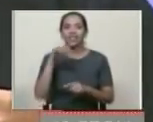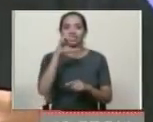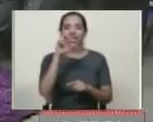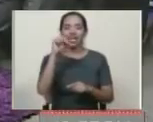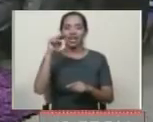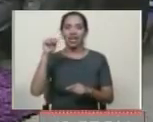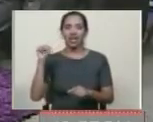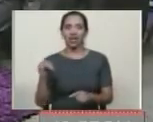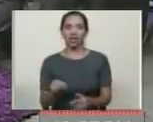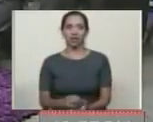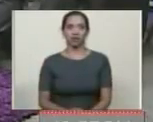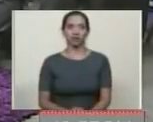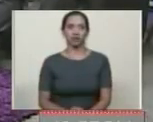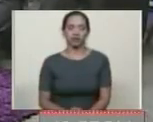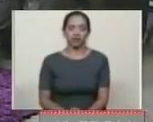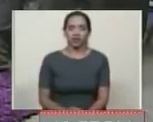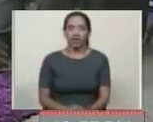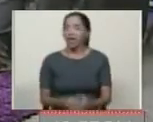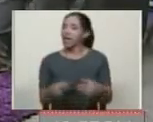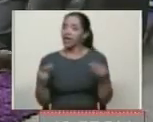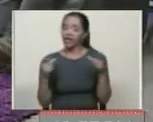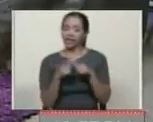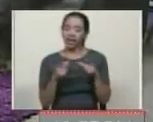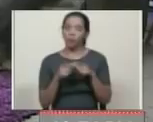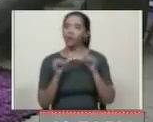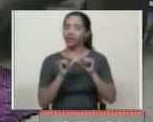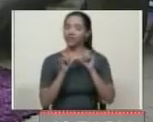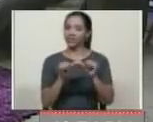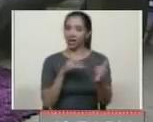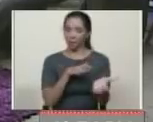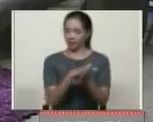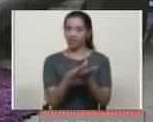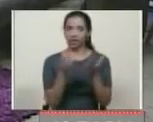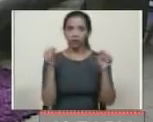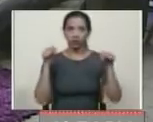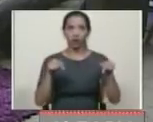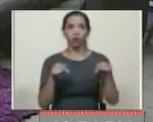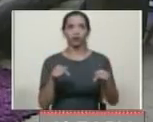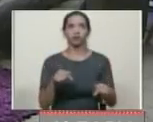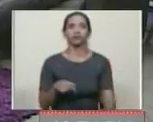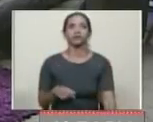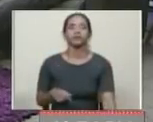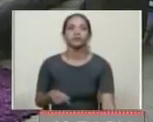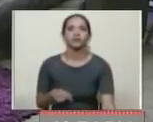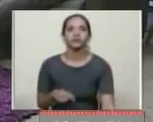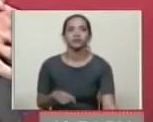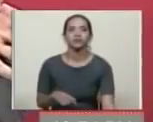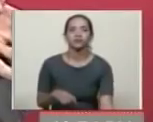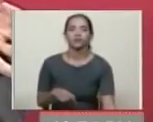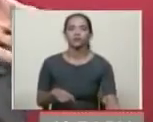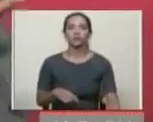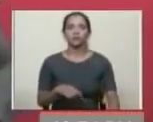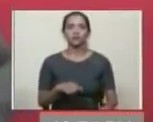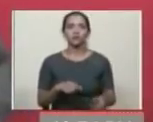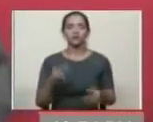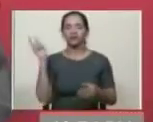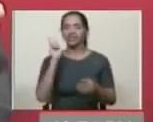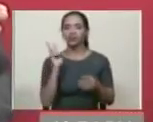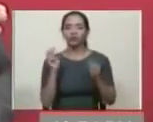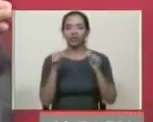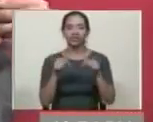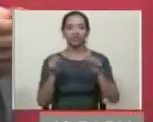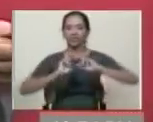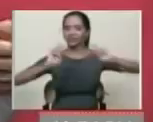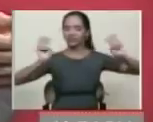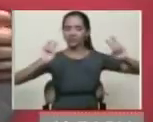Streaming, equipos de streaming y todo. Y eso continúa, eso está sucediendo. Venezuela viene siendo un laboratorio de neuromarketing y marketing aquí. No es